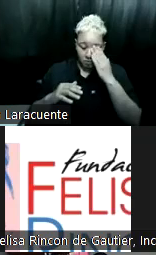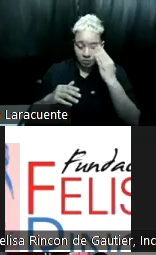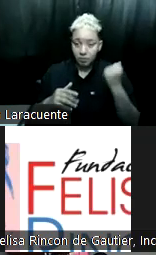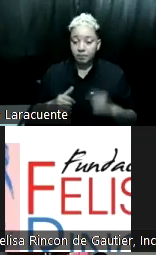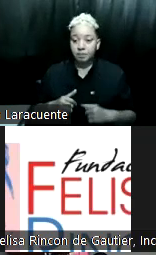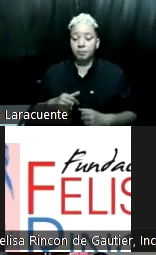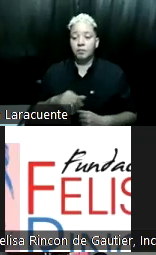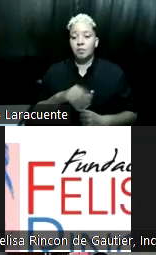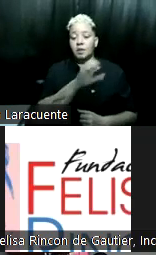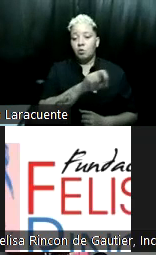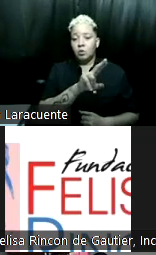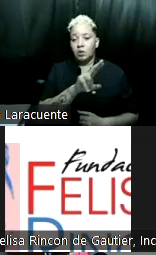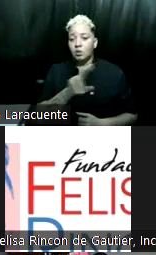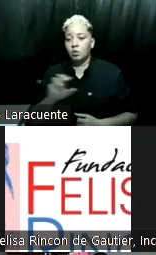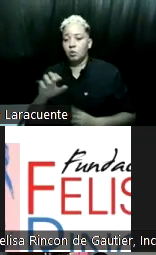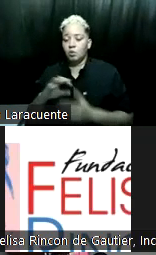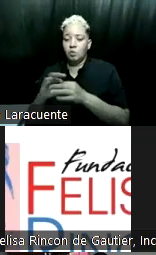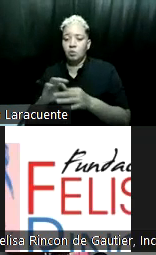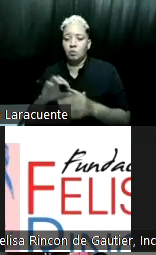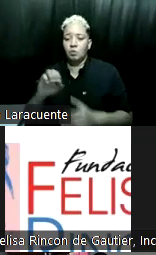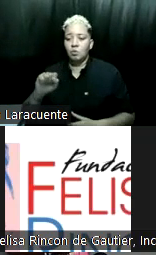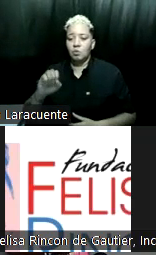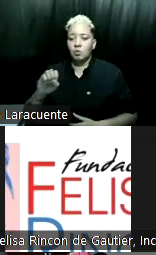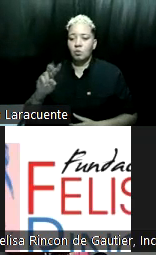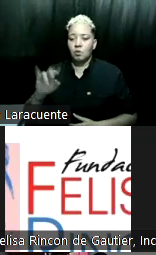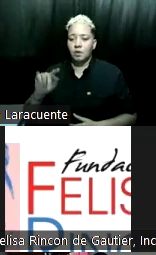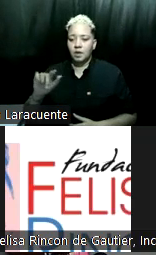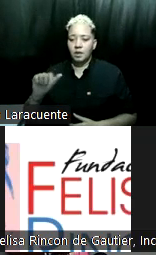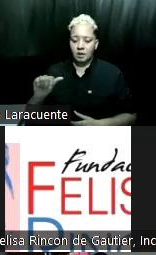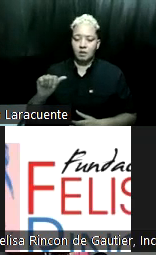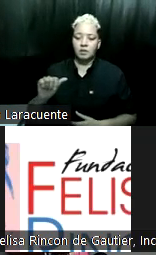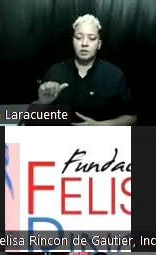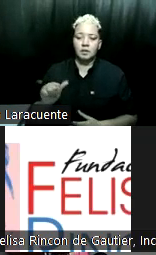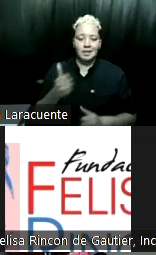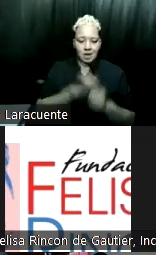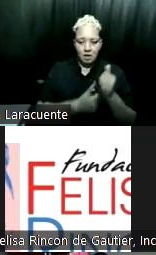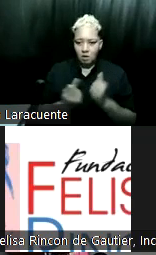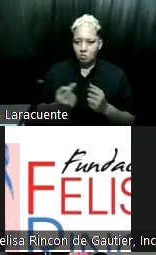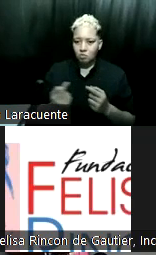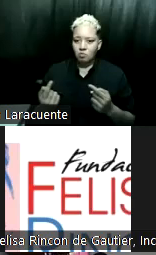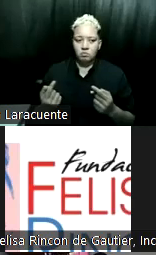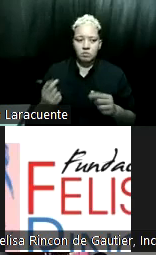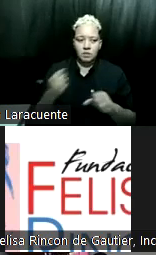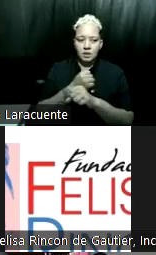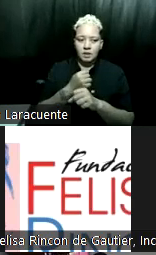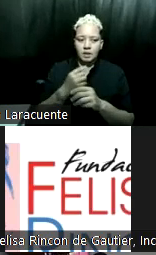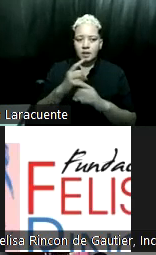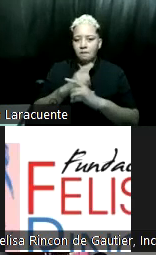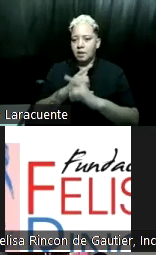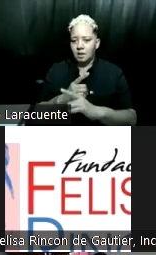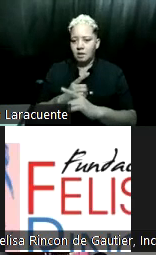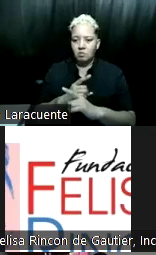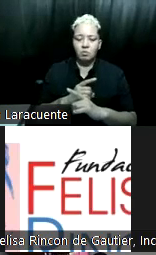cada una defendiendo sus respectivos y contrarios sistemas políticos y